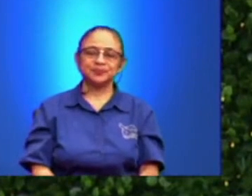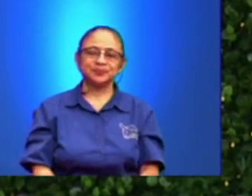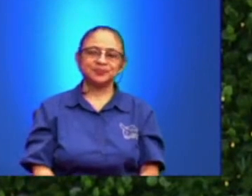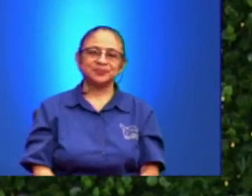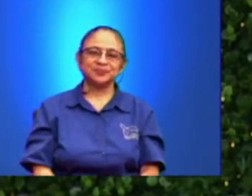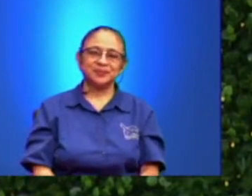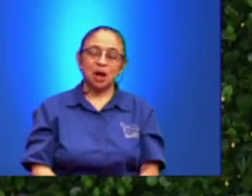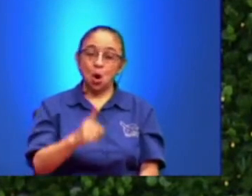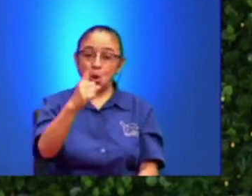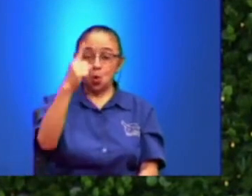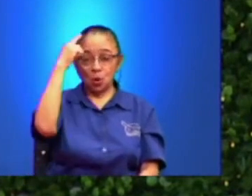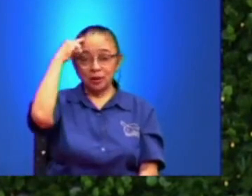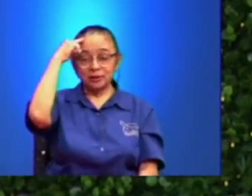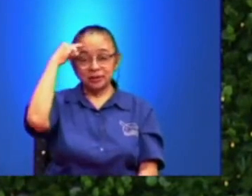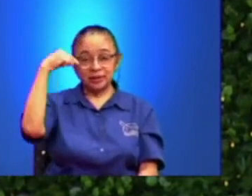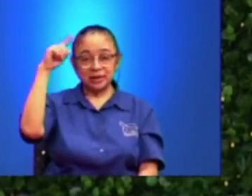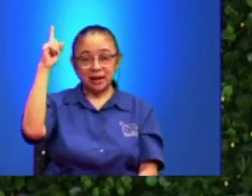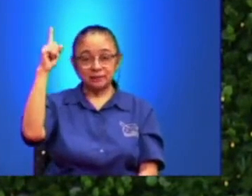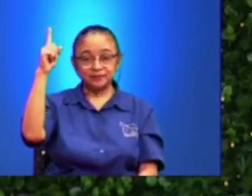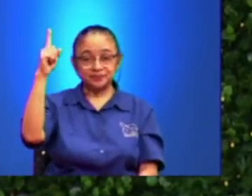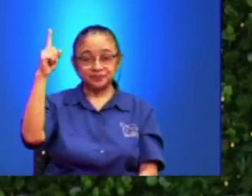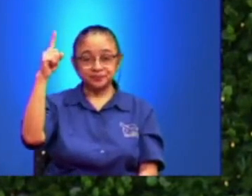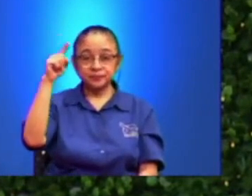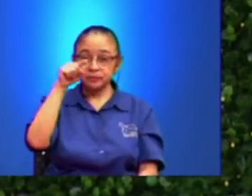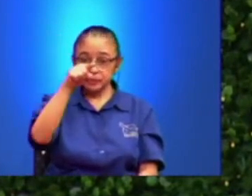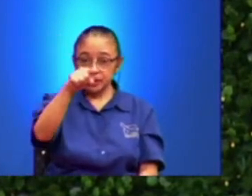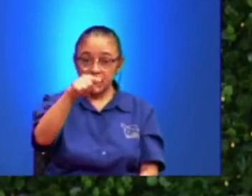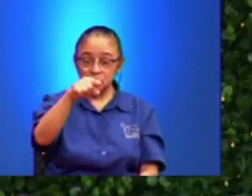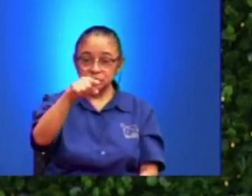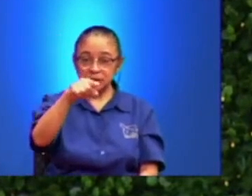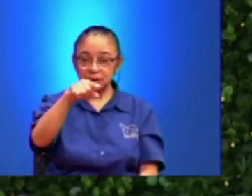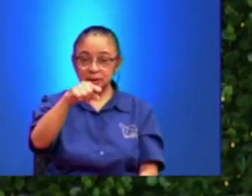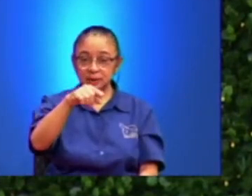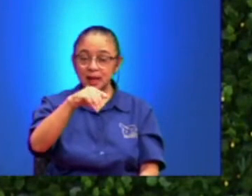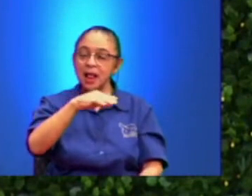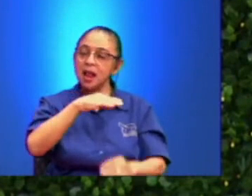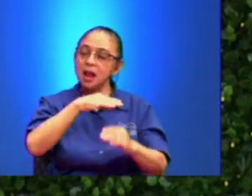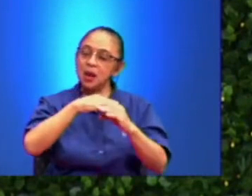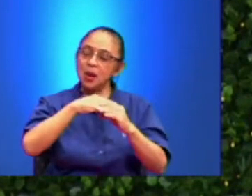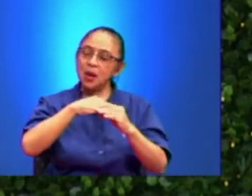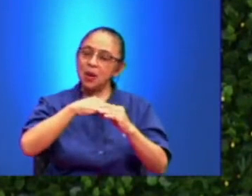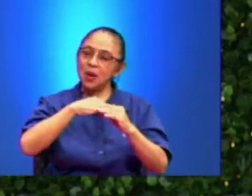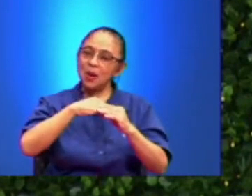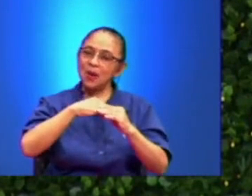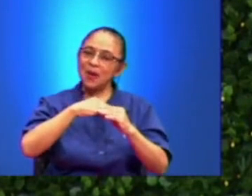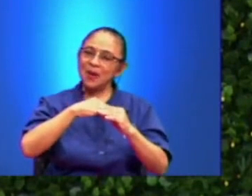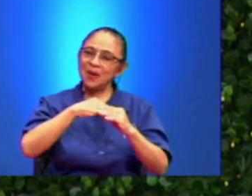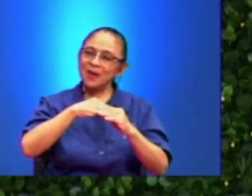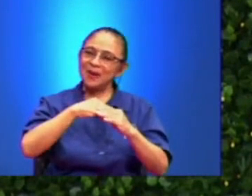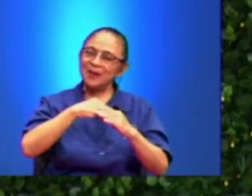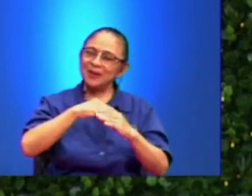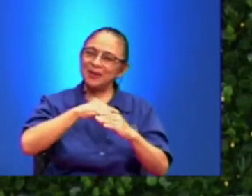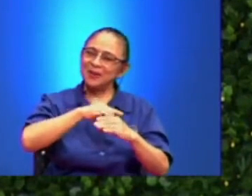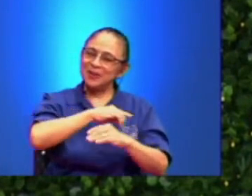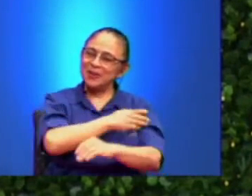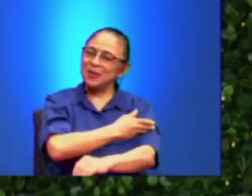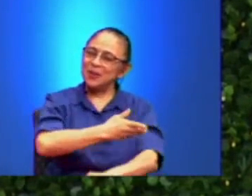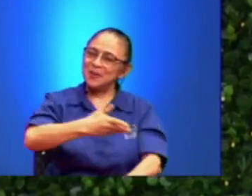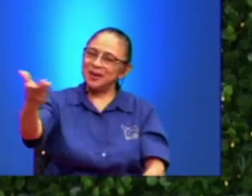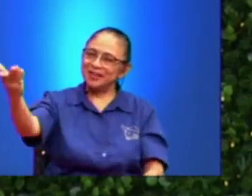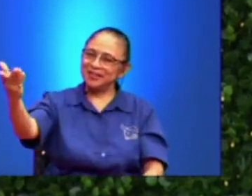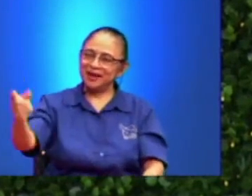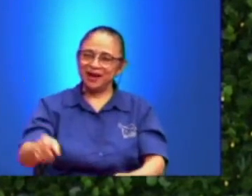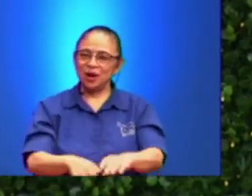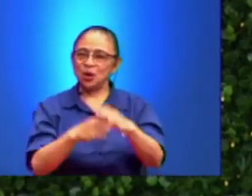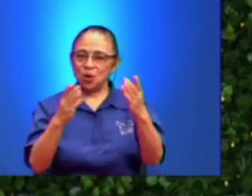y un día lo envía no sé como delegado y él está